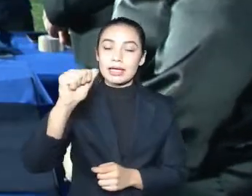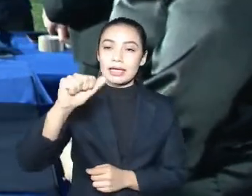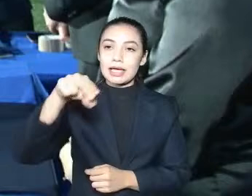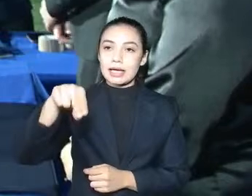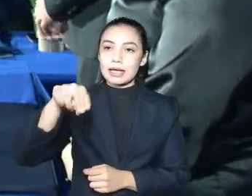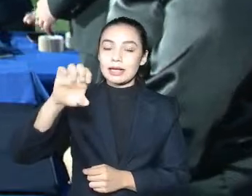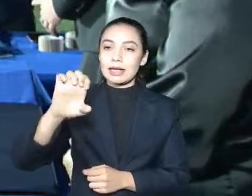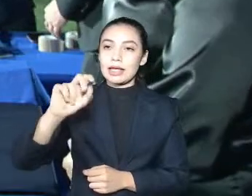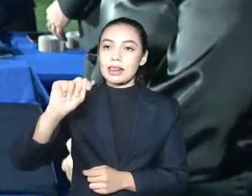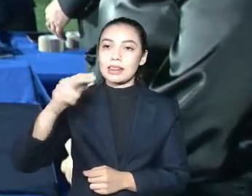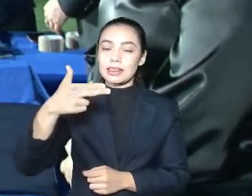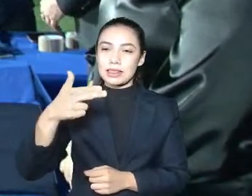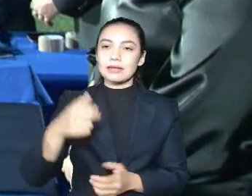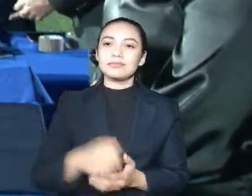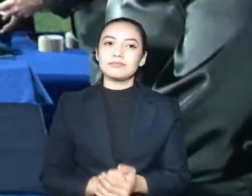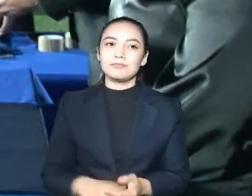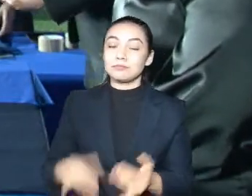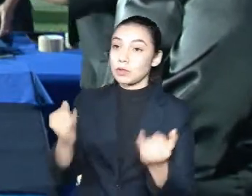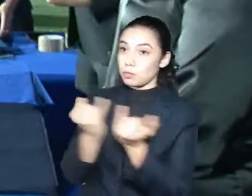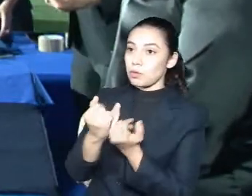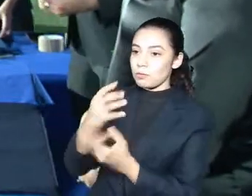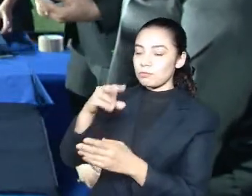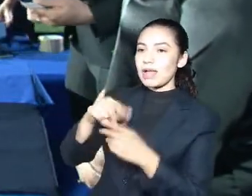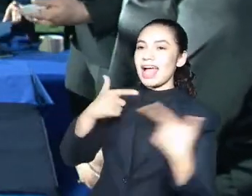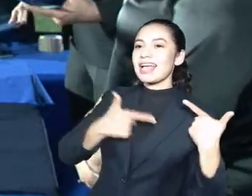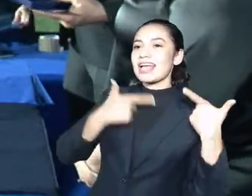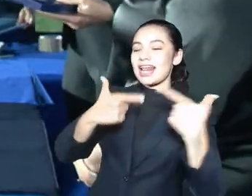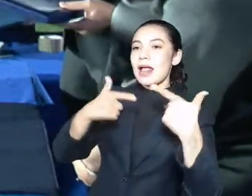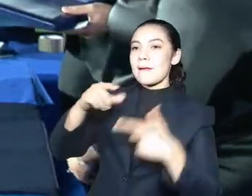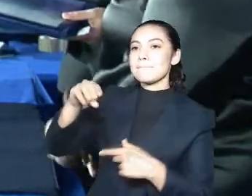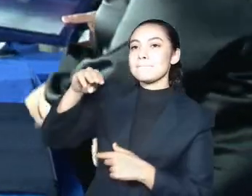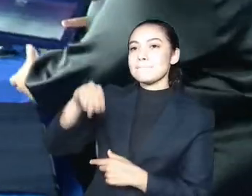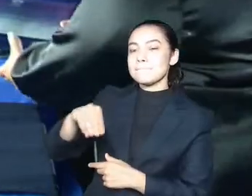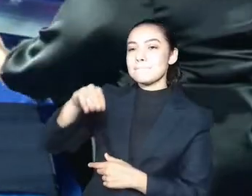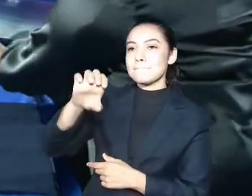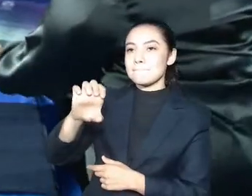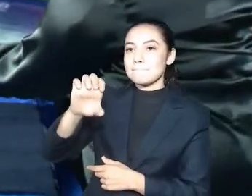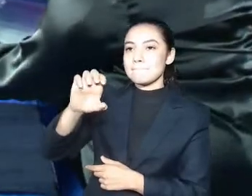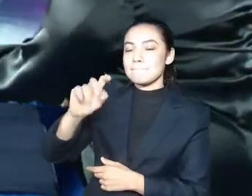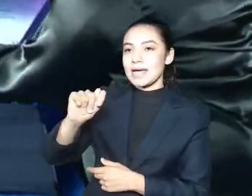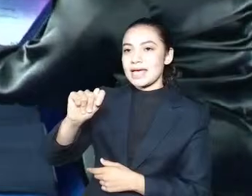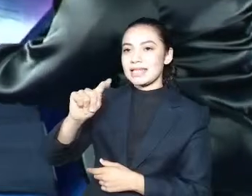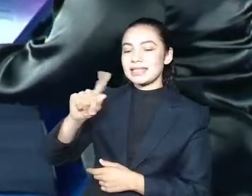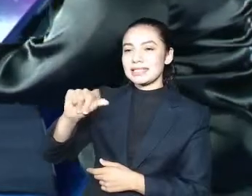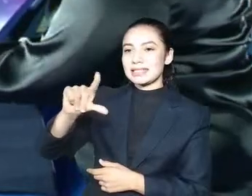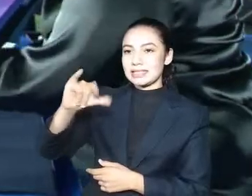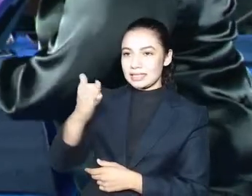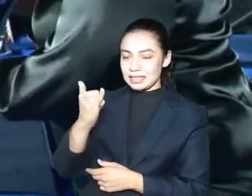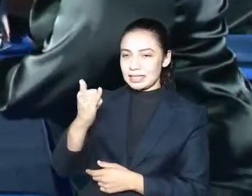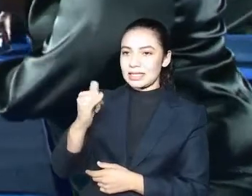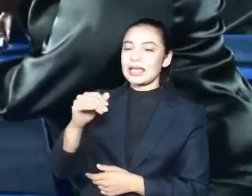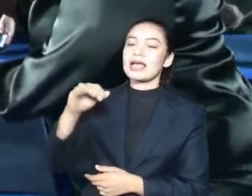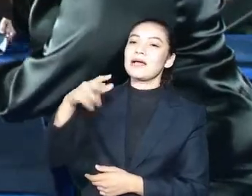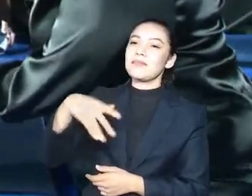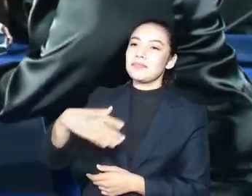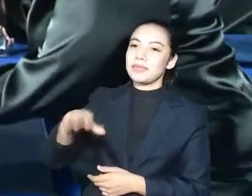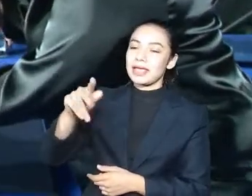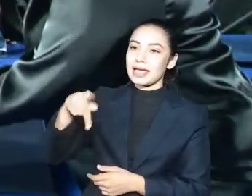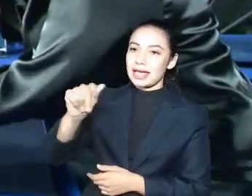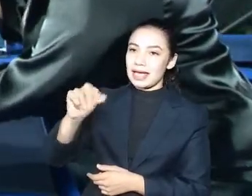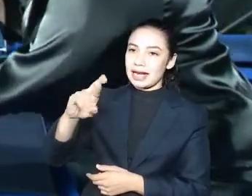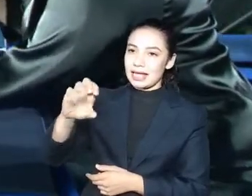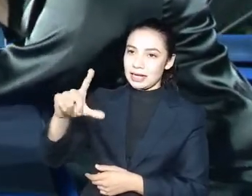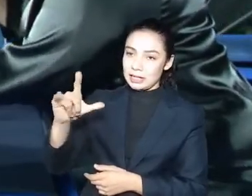esta generación es Metzli Carelli Valdés Yocupicio, que precisamente es también la mejor alumna